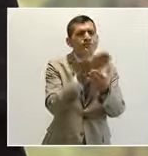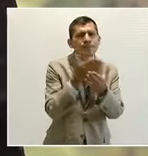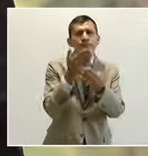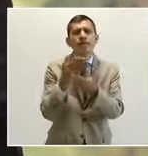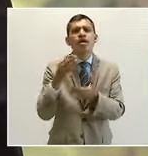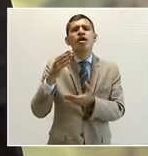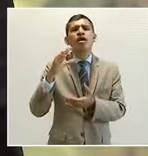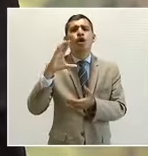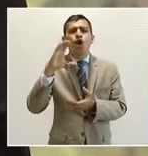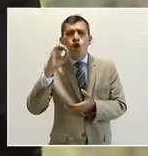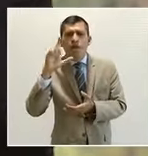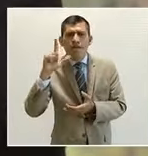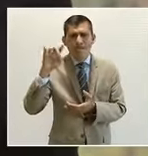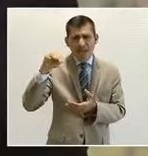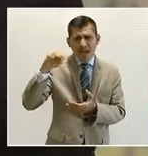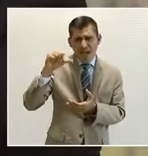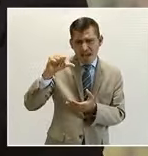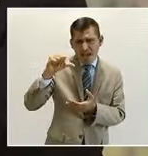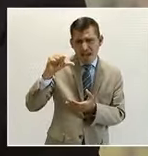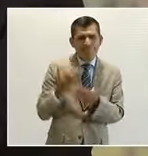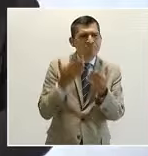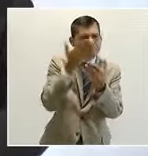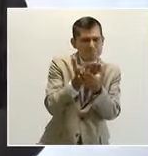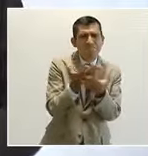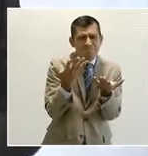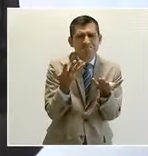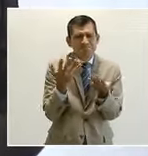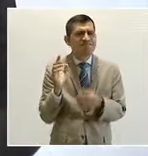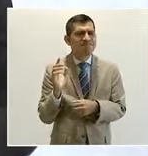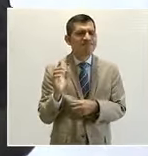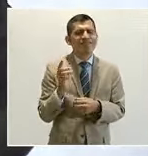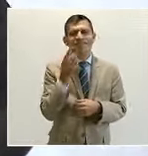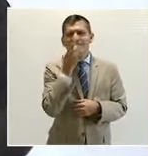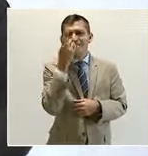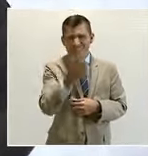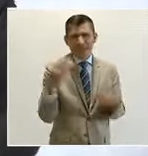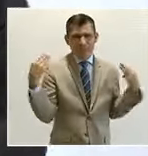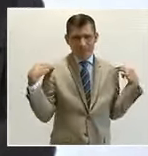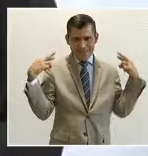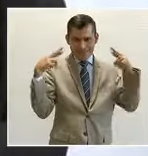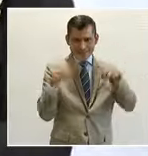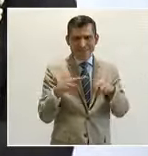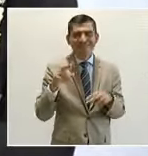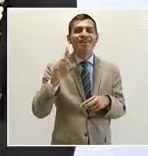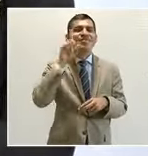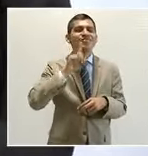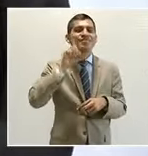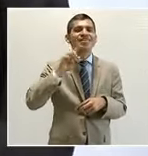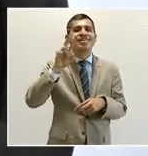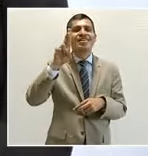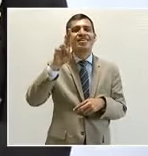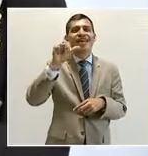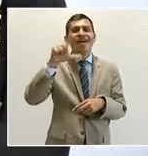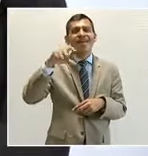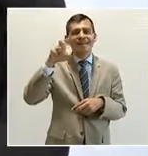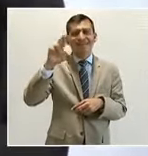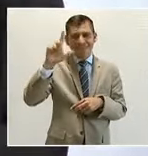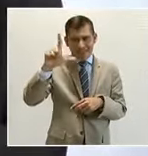Colima y le dije a la maestra Raquel Sosa Oye